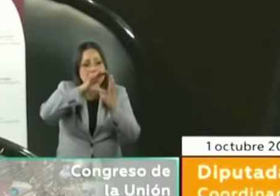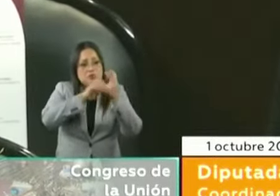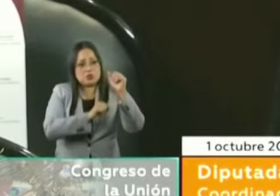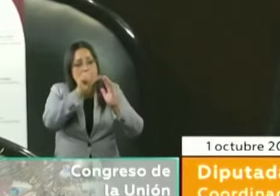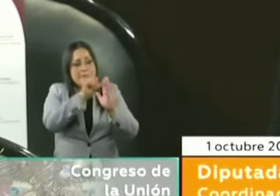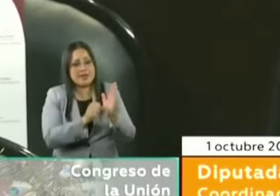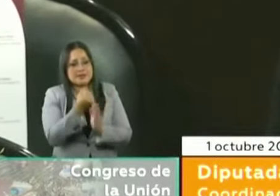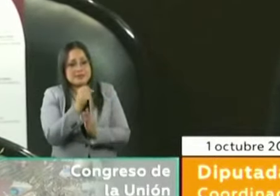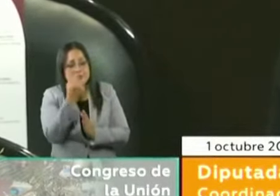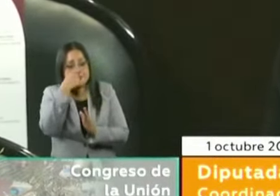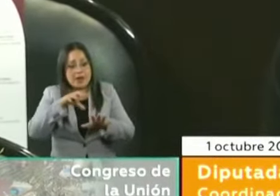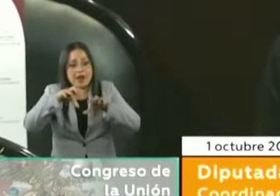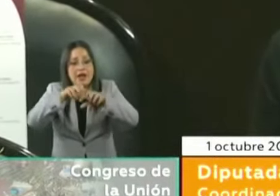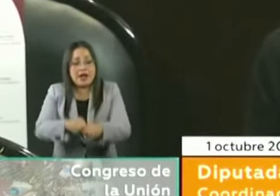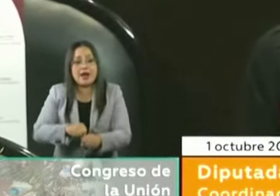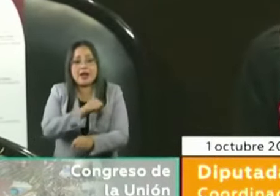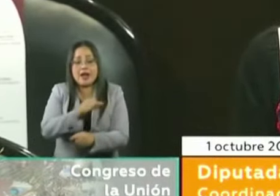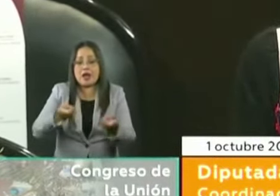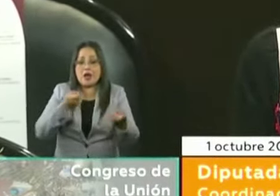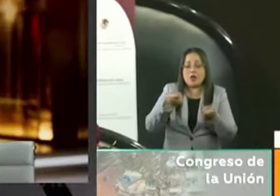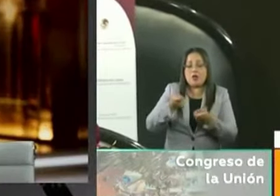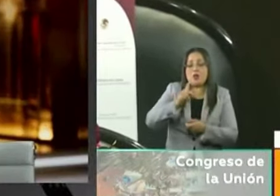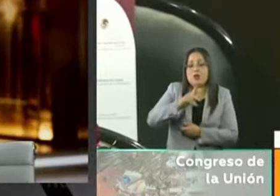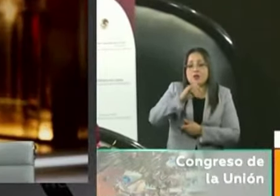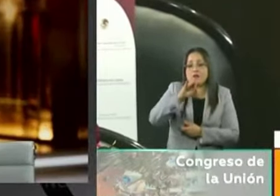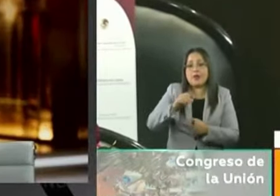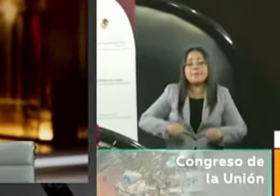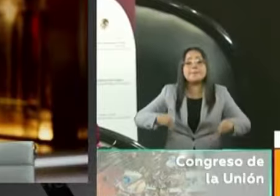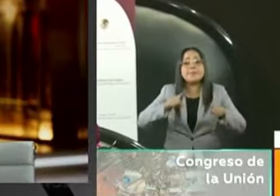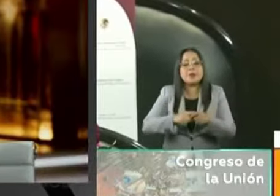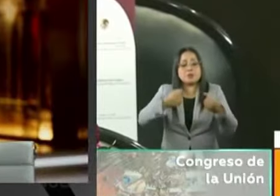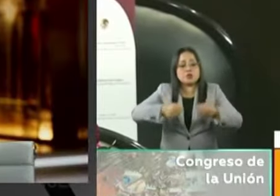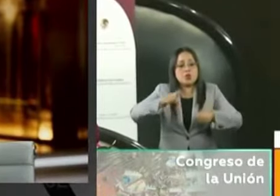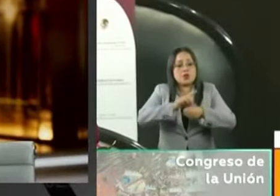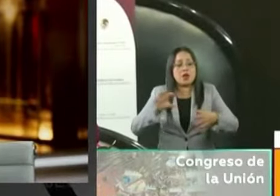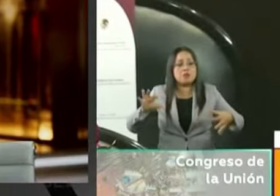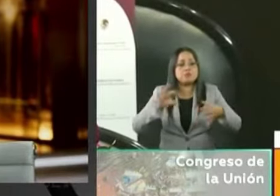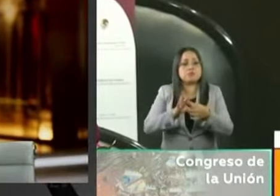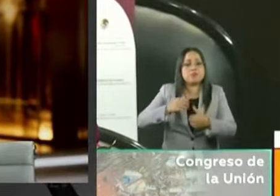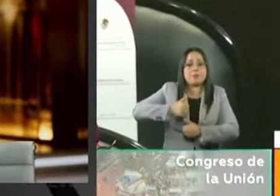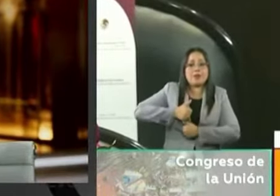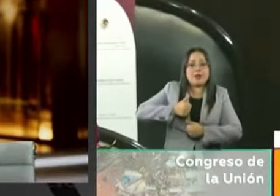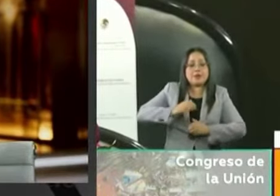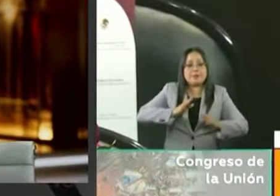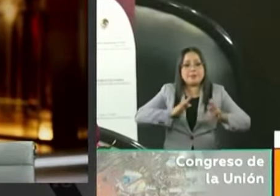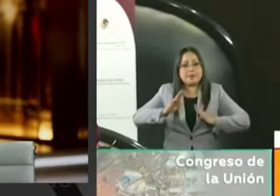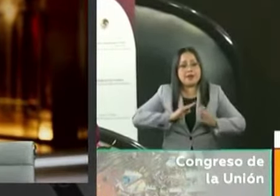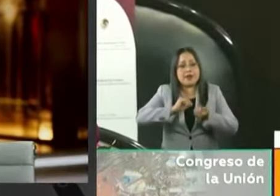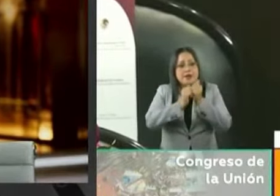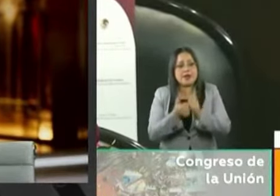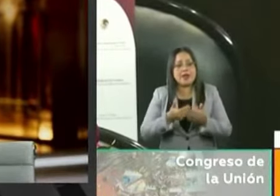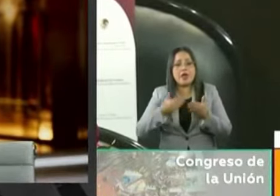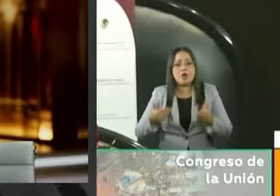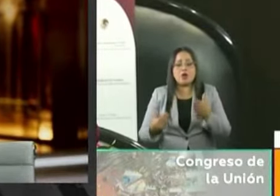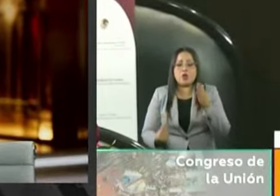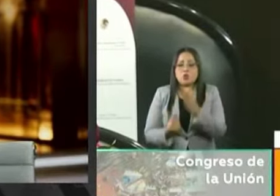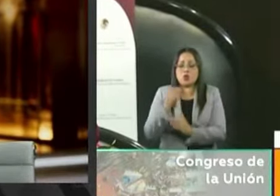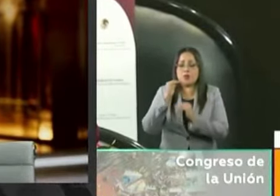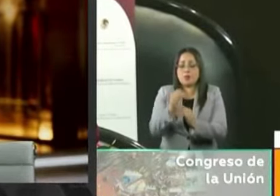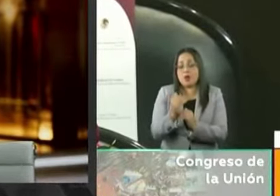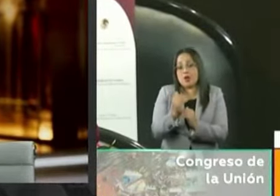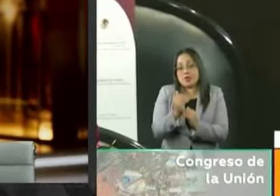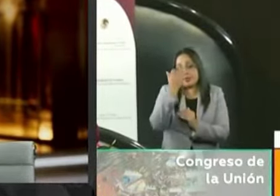ya juramente tome protesta como presidenta de este país, Claudia Sheinbaum, habrá también eventos en el Zócalo, será otro epicentro